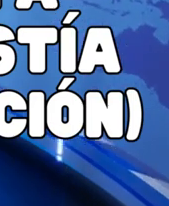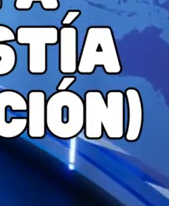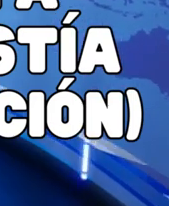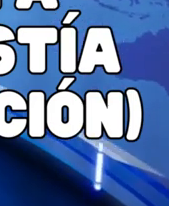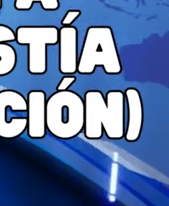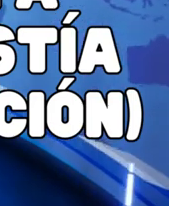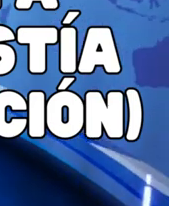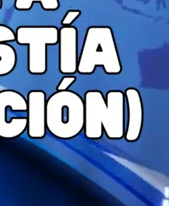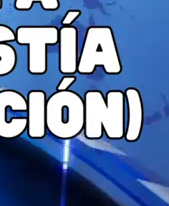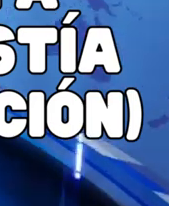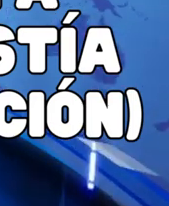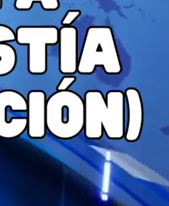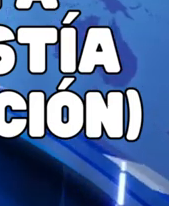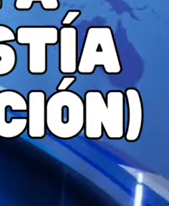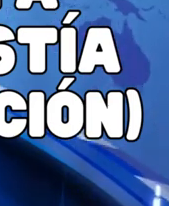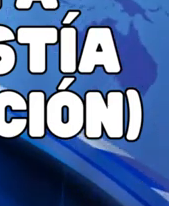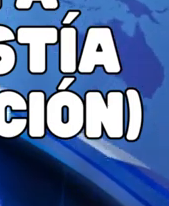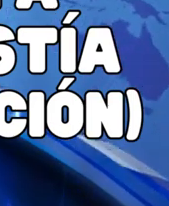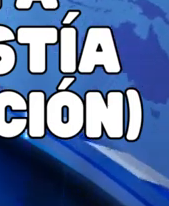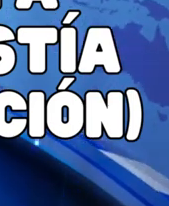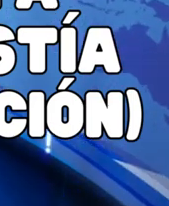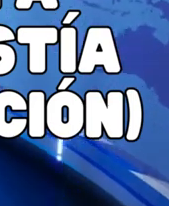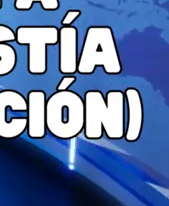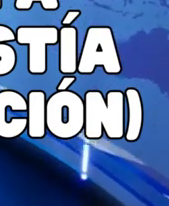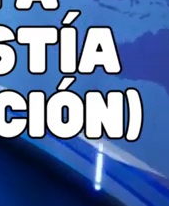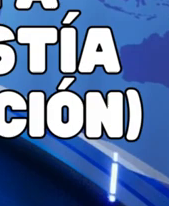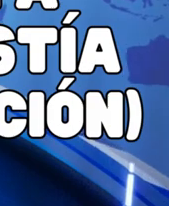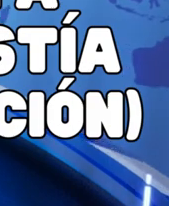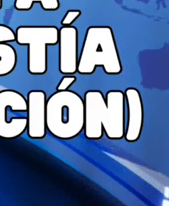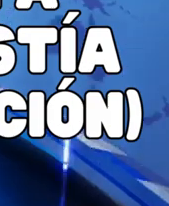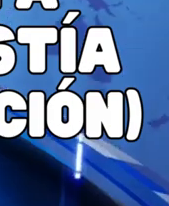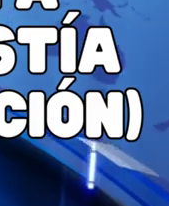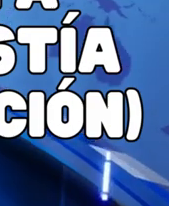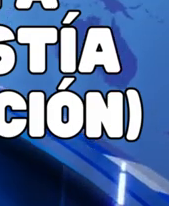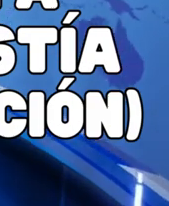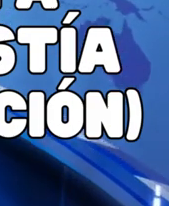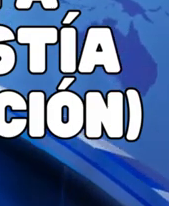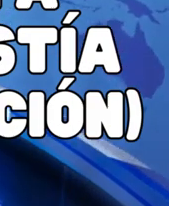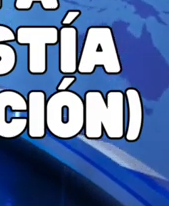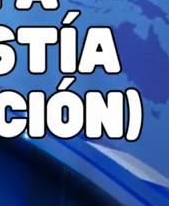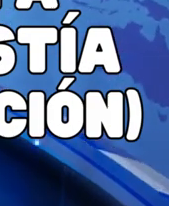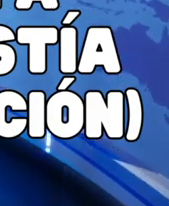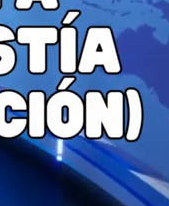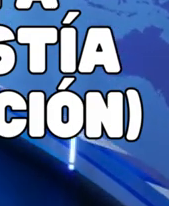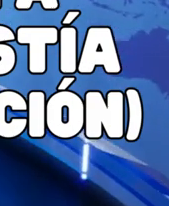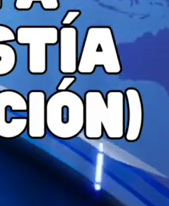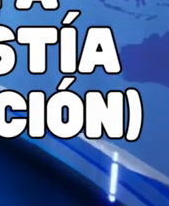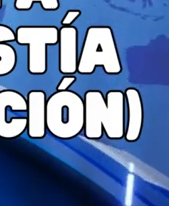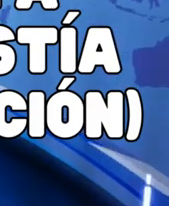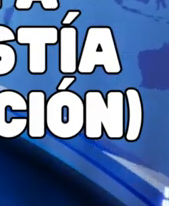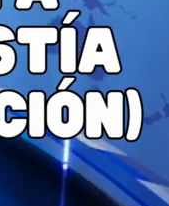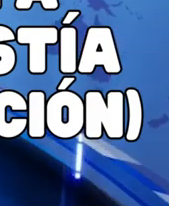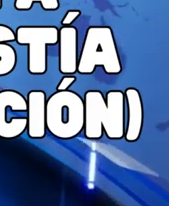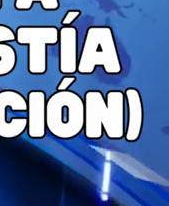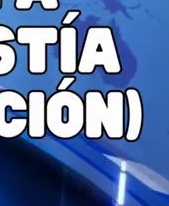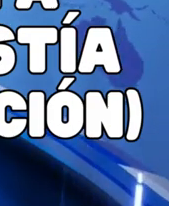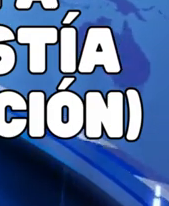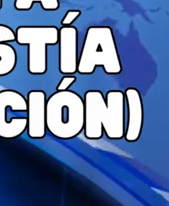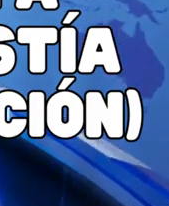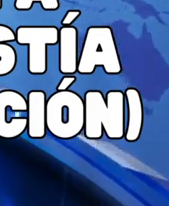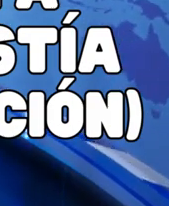tenemos que cuidar que no haya carestía de la